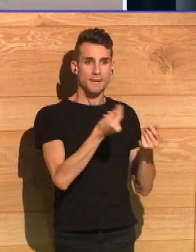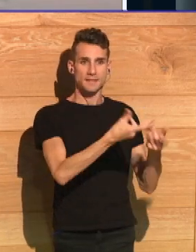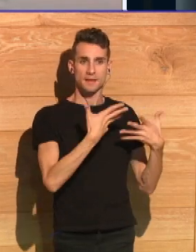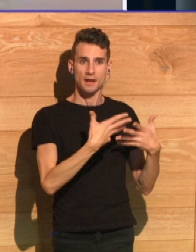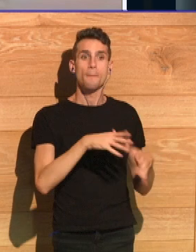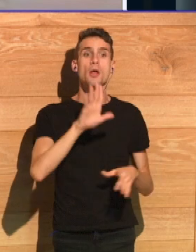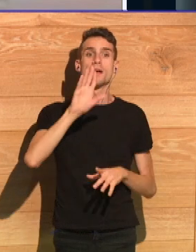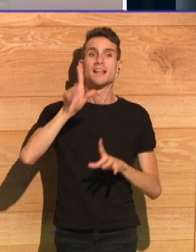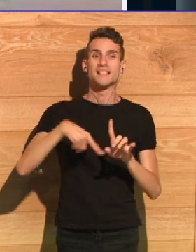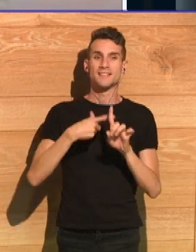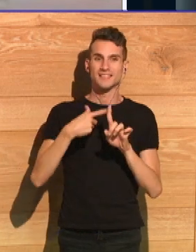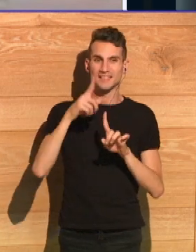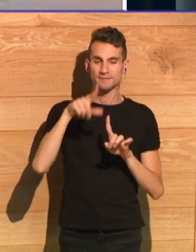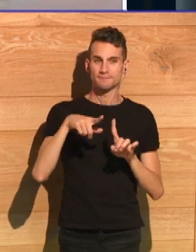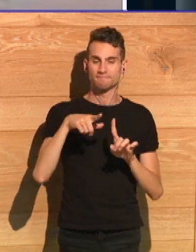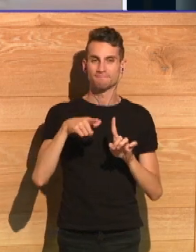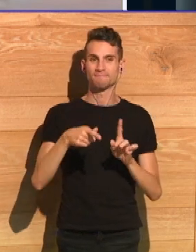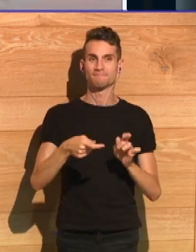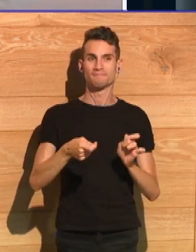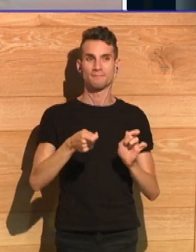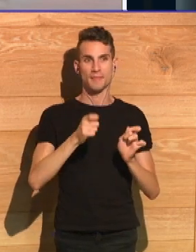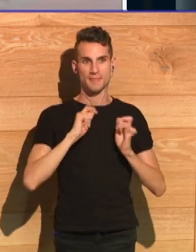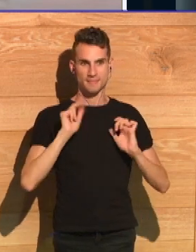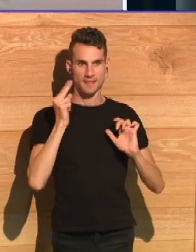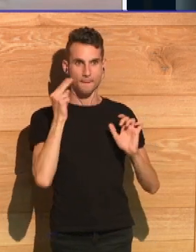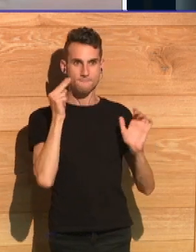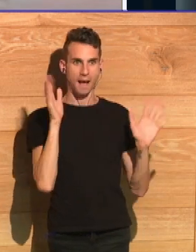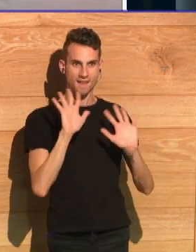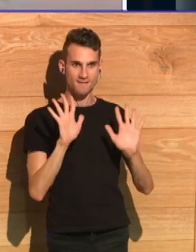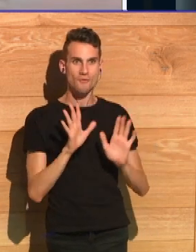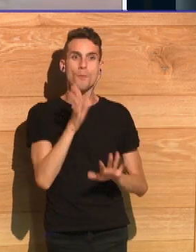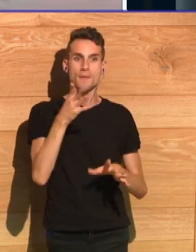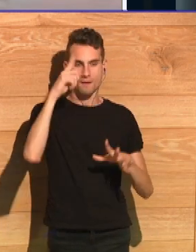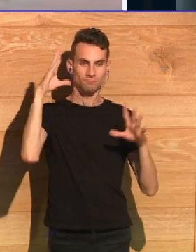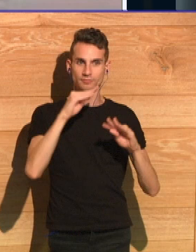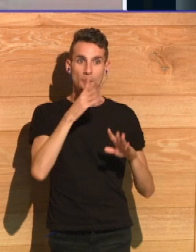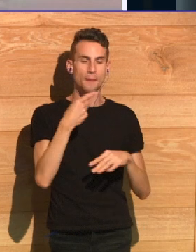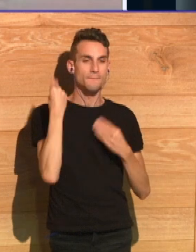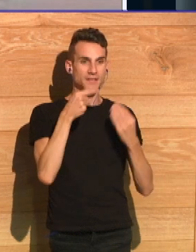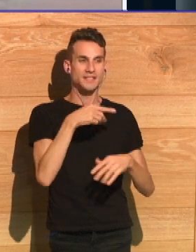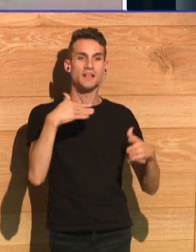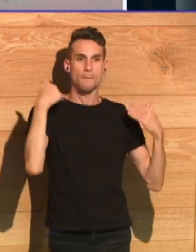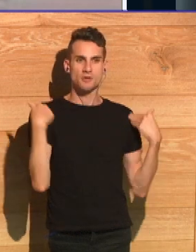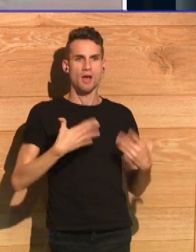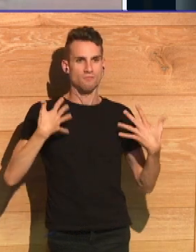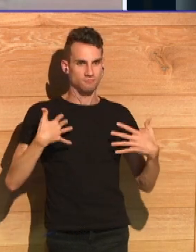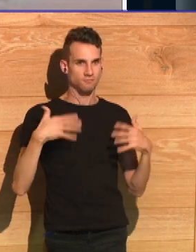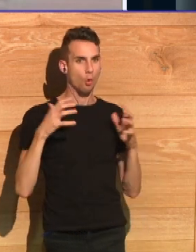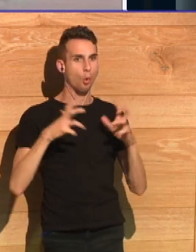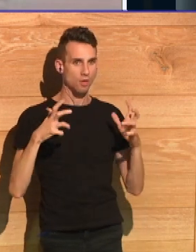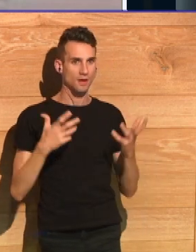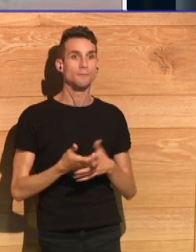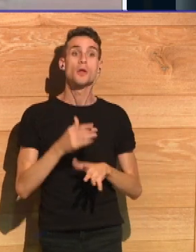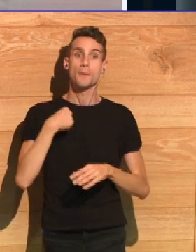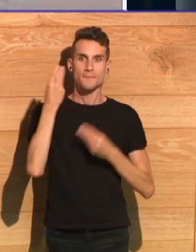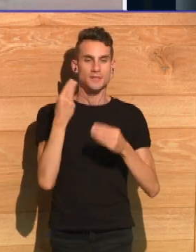pero también me deja en pánico absoluto, me bloquea, porque siento que es una gran responsabilidad. Pero bueno, creo que no